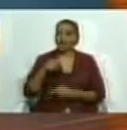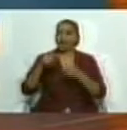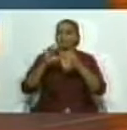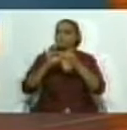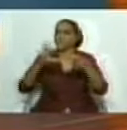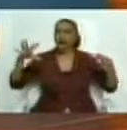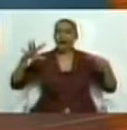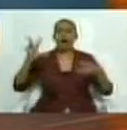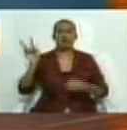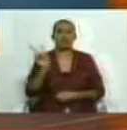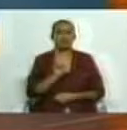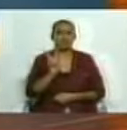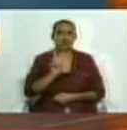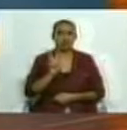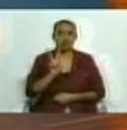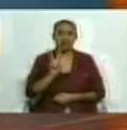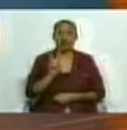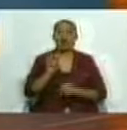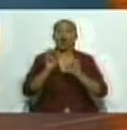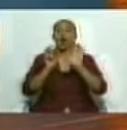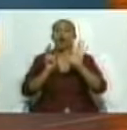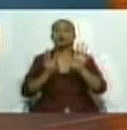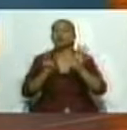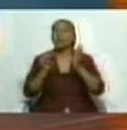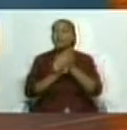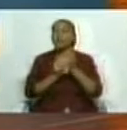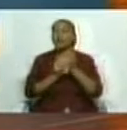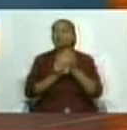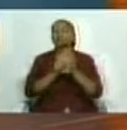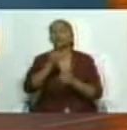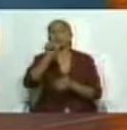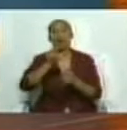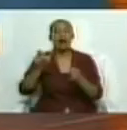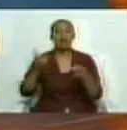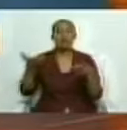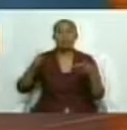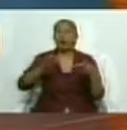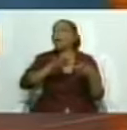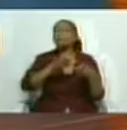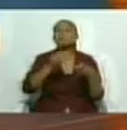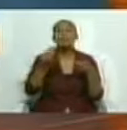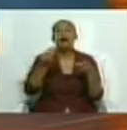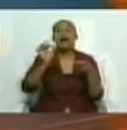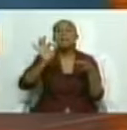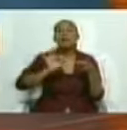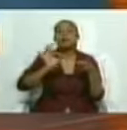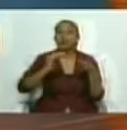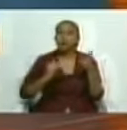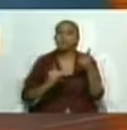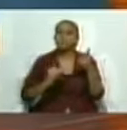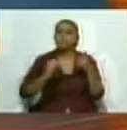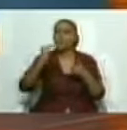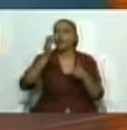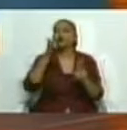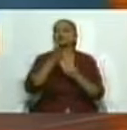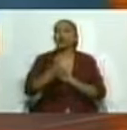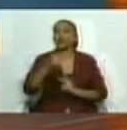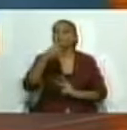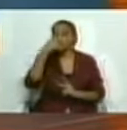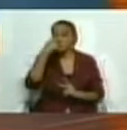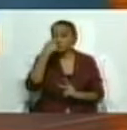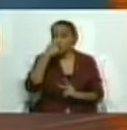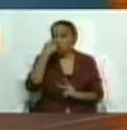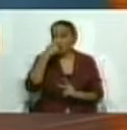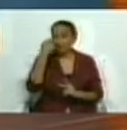8.7 muertes por 100,000 habitantes Esto fue en 2020 la cifra de entonces han ido en aumento en